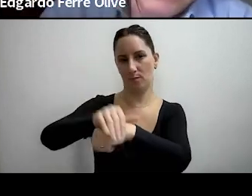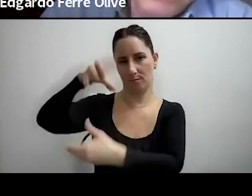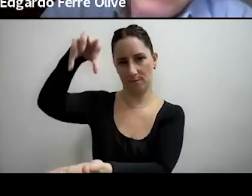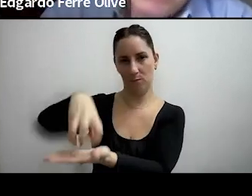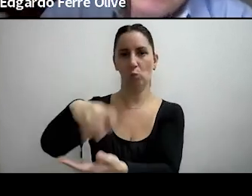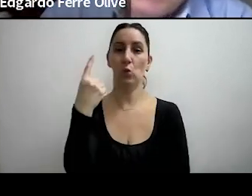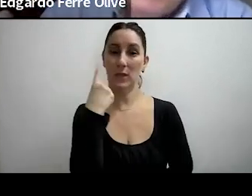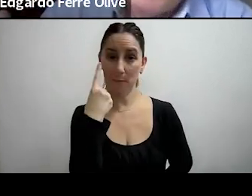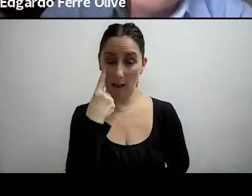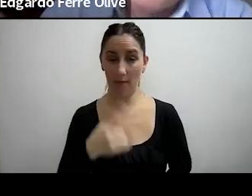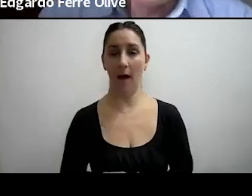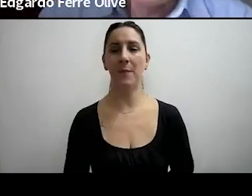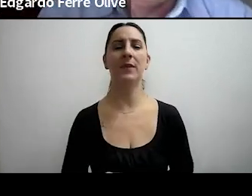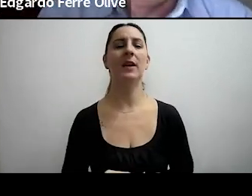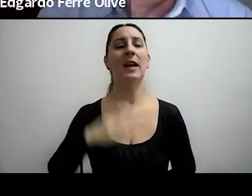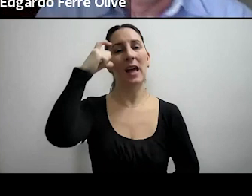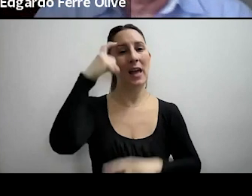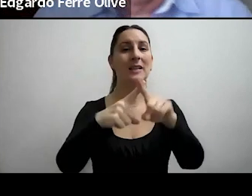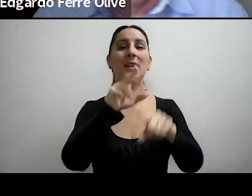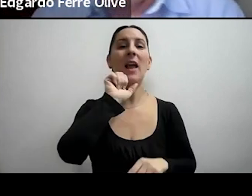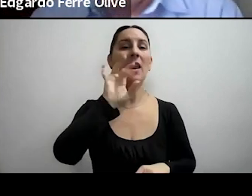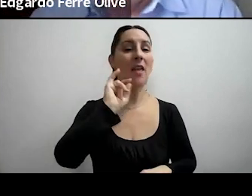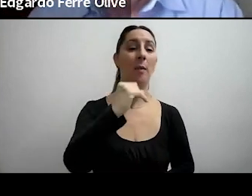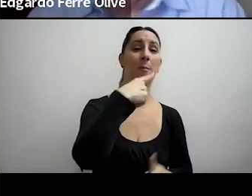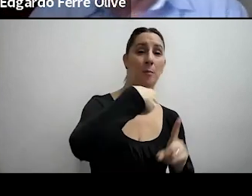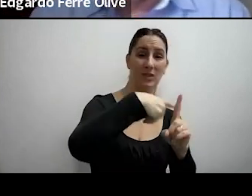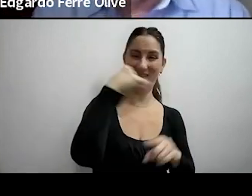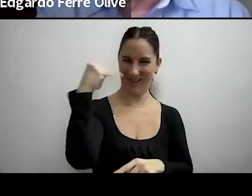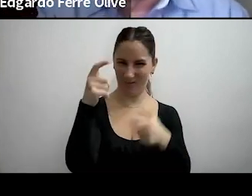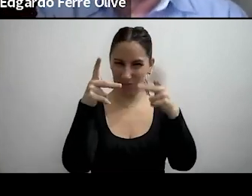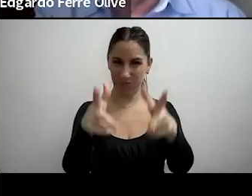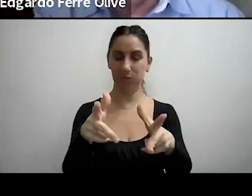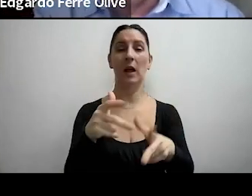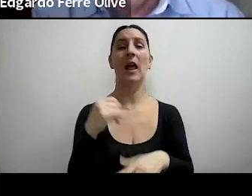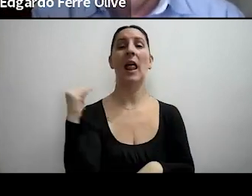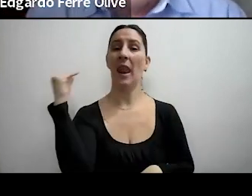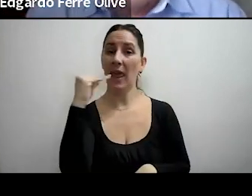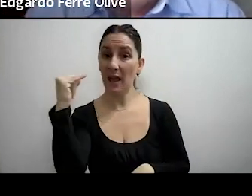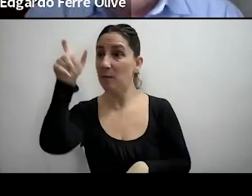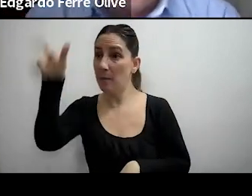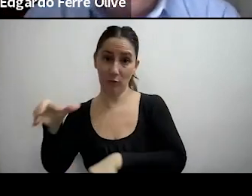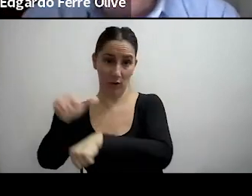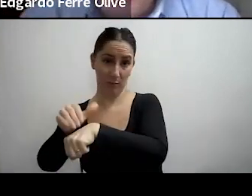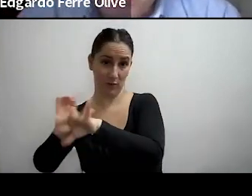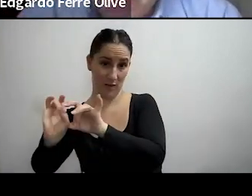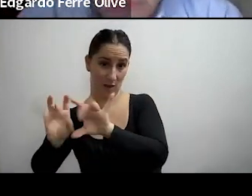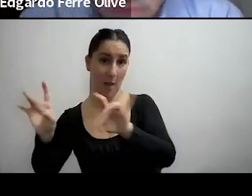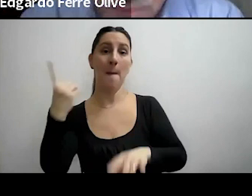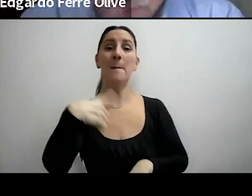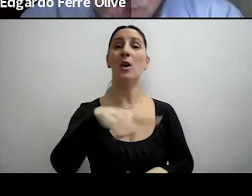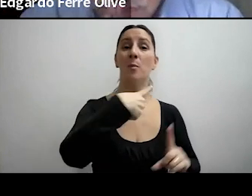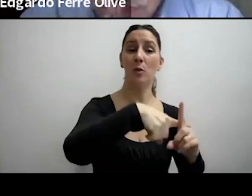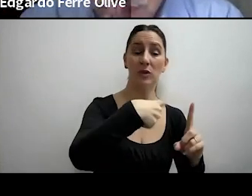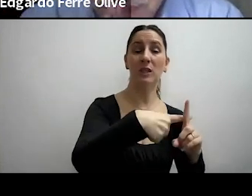¿se acuerdan que yo les decía, las externalidades pueden ser negativas o positivas? Negativa, ya dijimos, es el que contamina. Pero positiva puede ser un